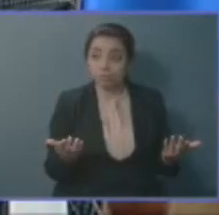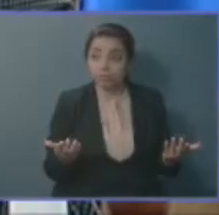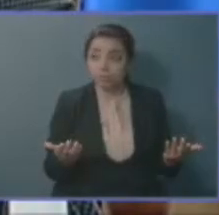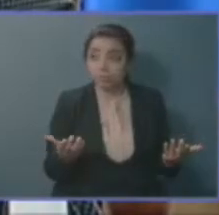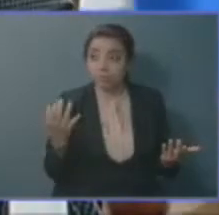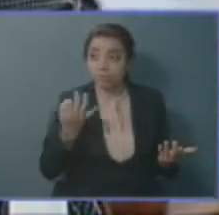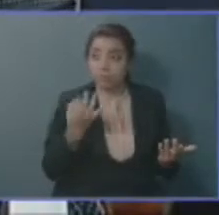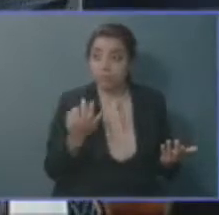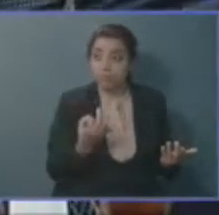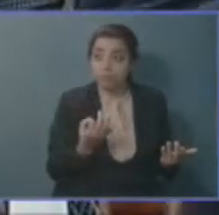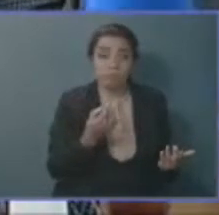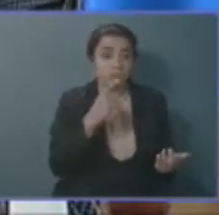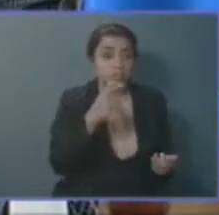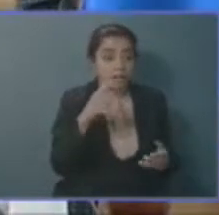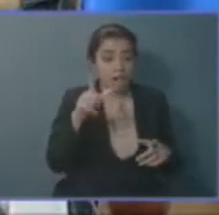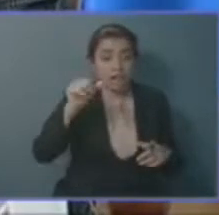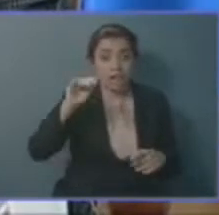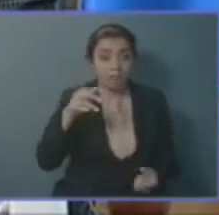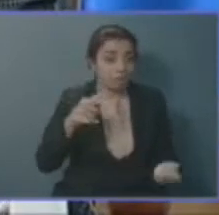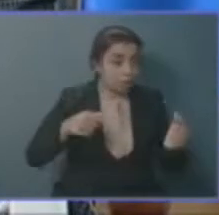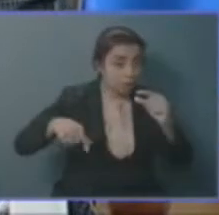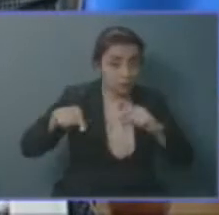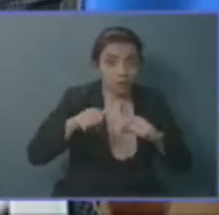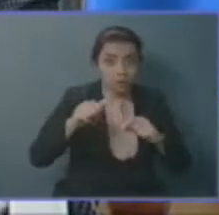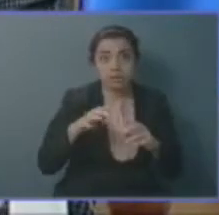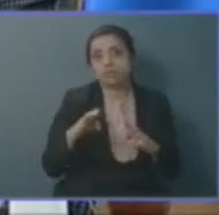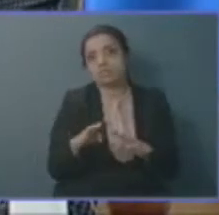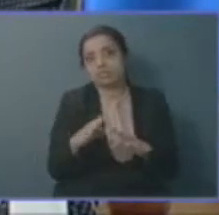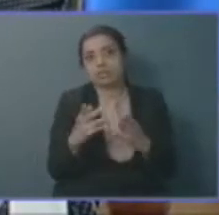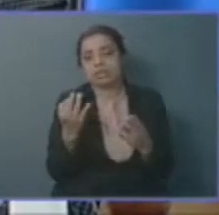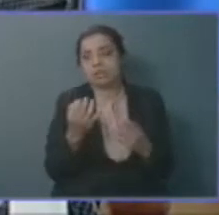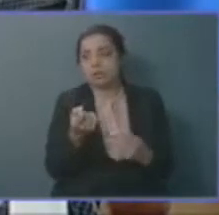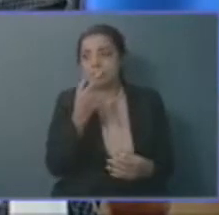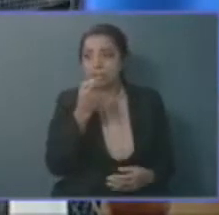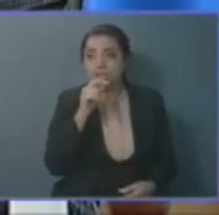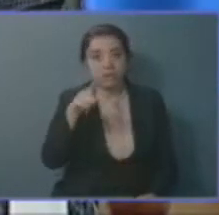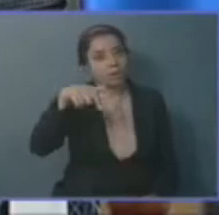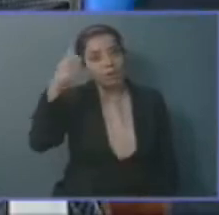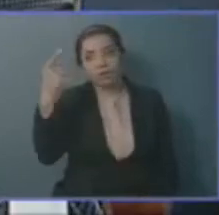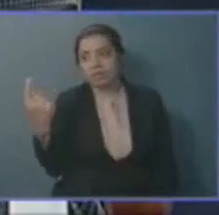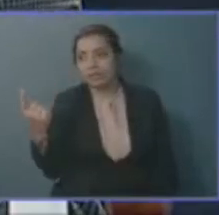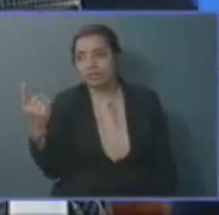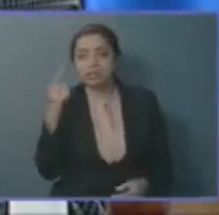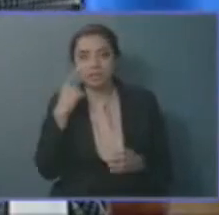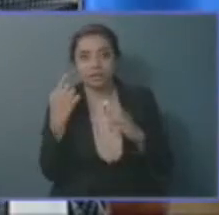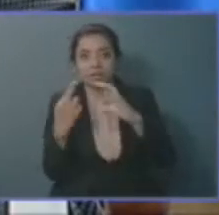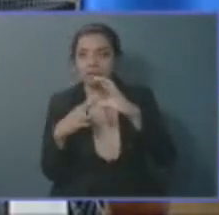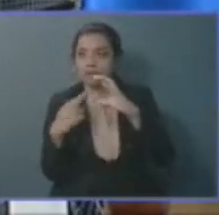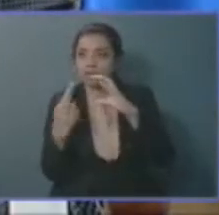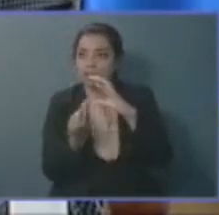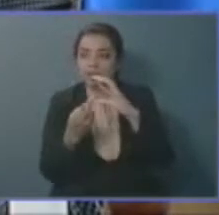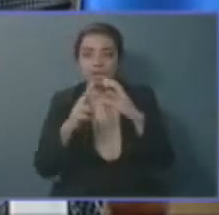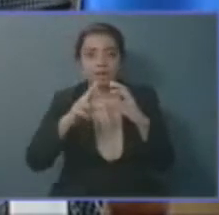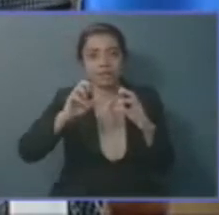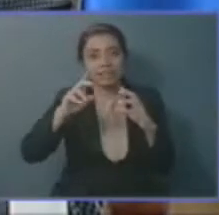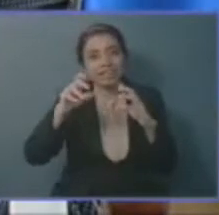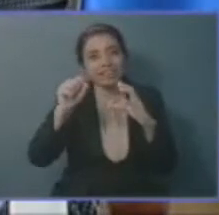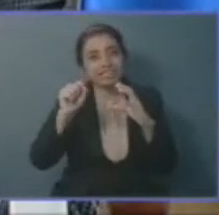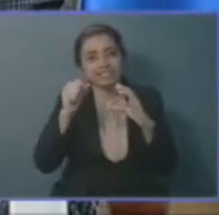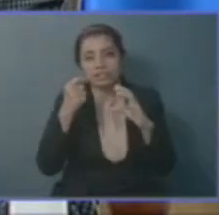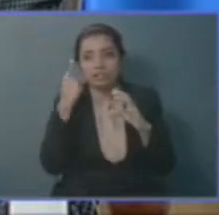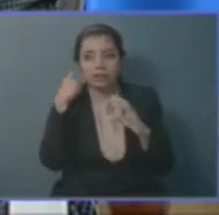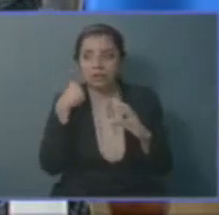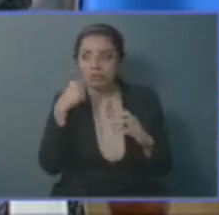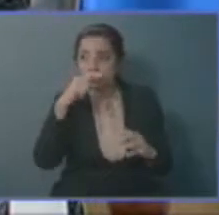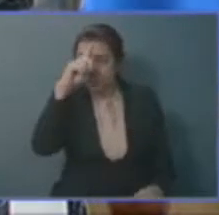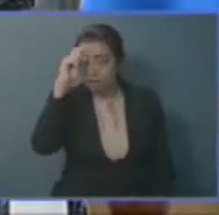necesitaba producir medicina. Y tenemos aquel caso emblemático que todos pudimos observar en las redes, donde un señor que